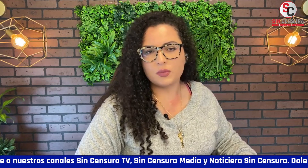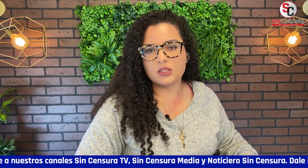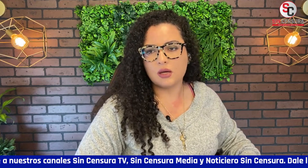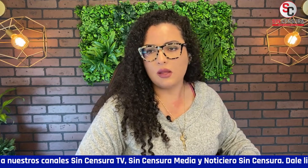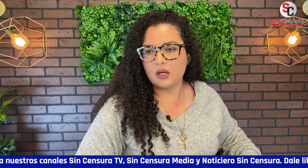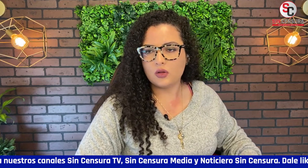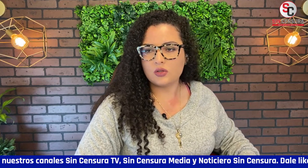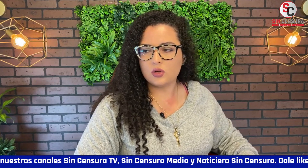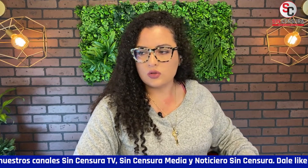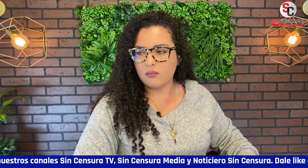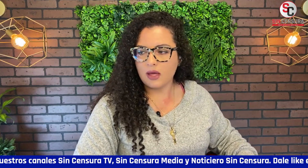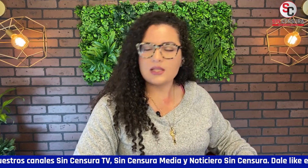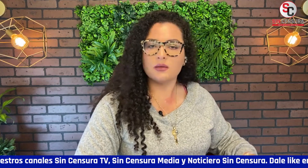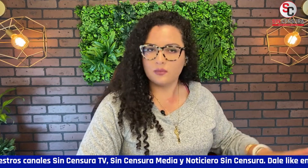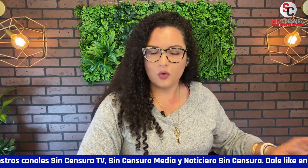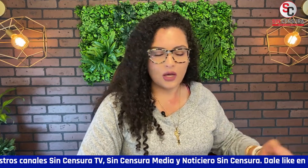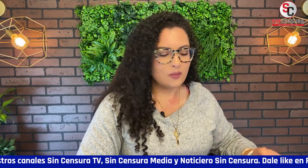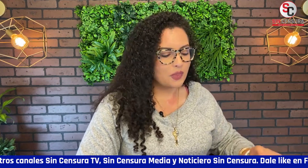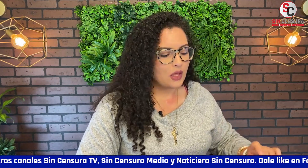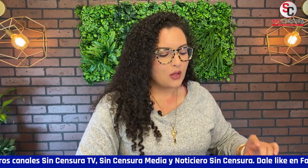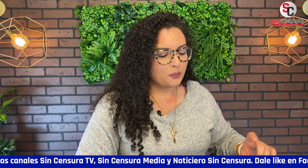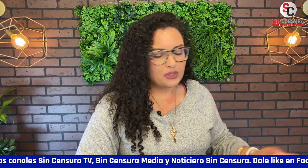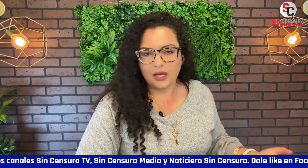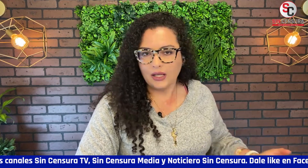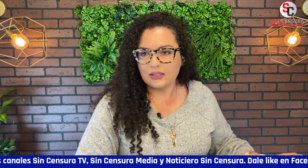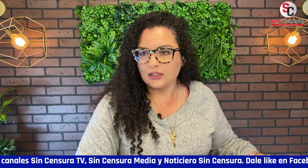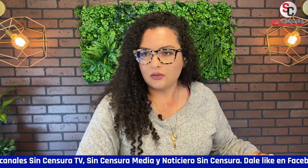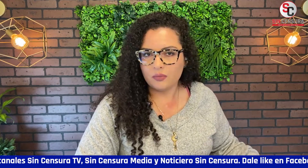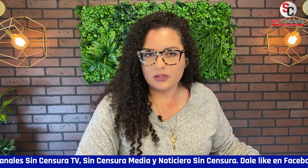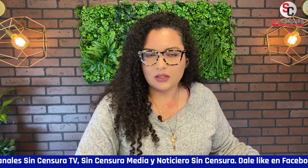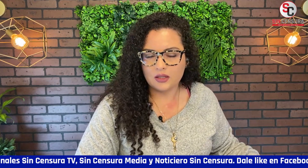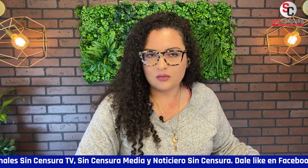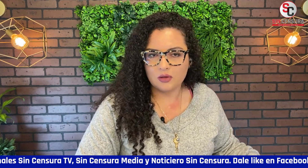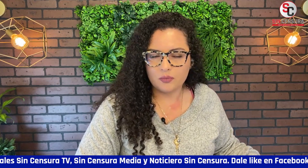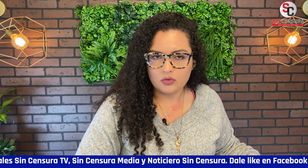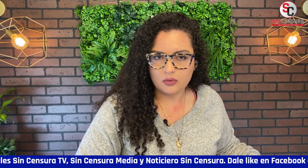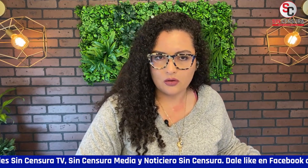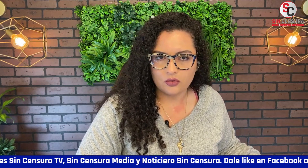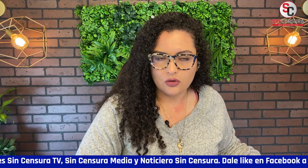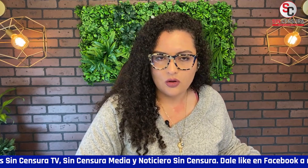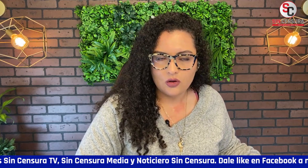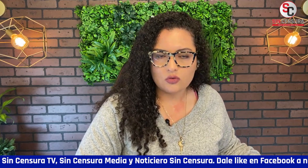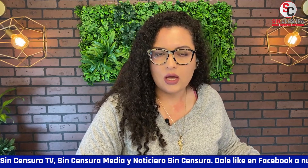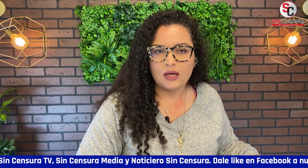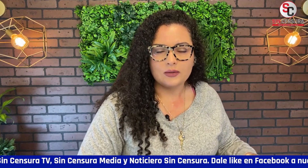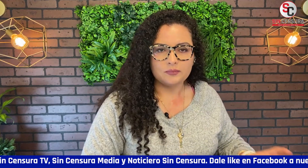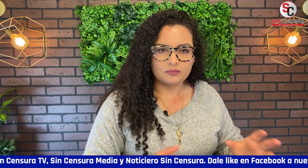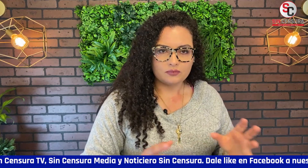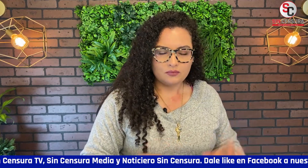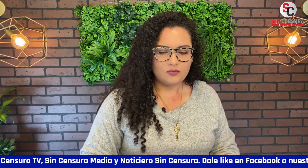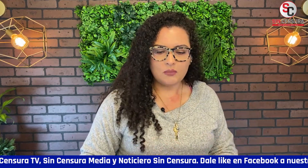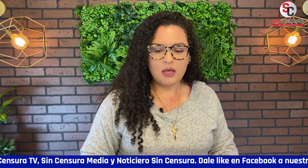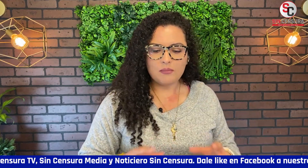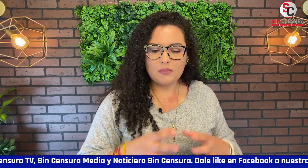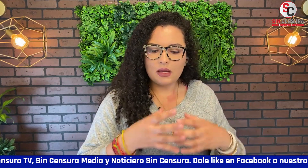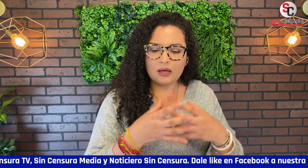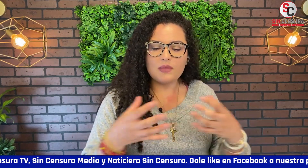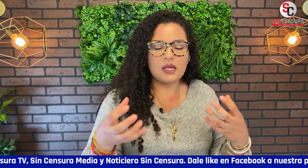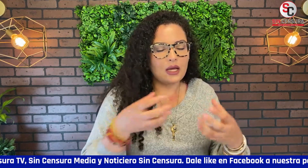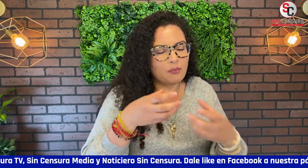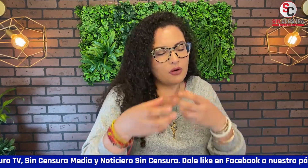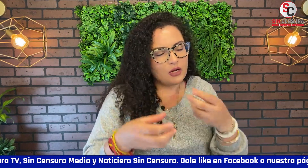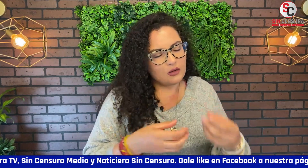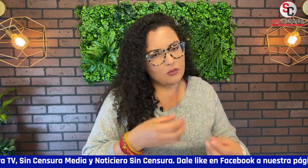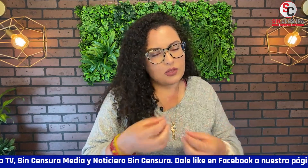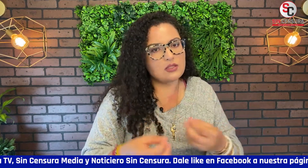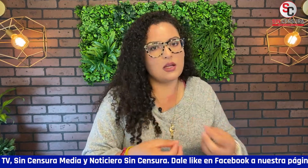país y después de que hable de los demás. Ok, pues ¿qué creen que está haciendo el presidente Andrés Manuel López Obrador? O sea, me